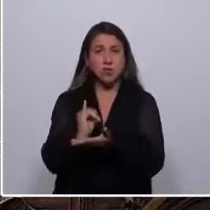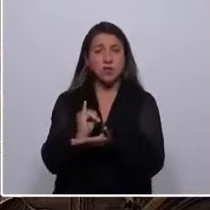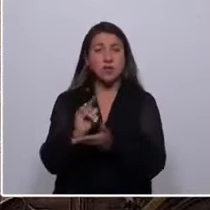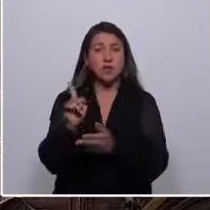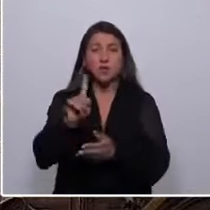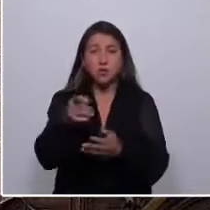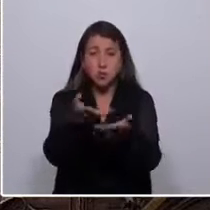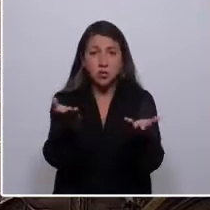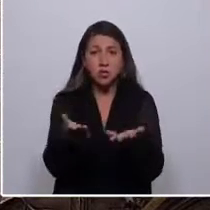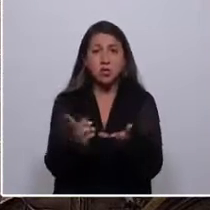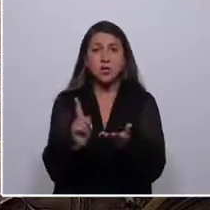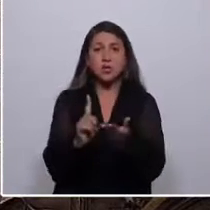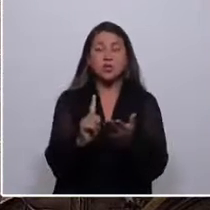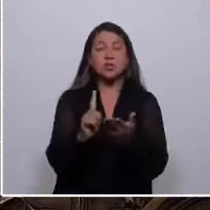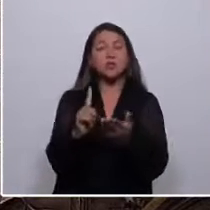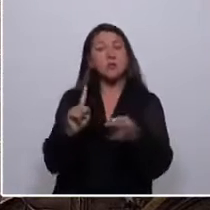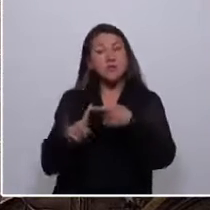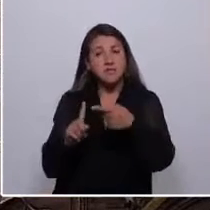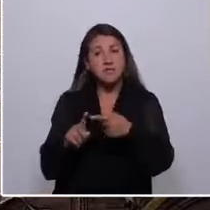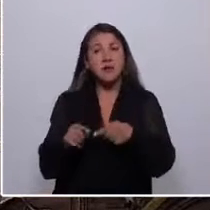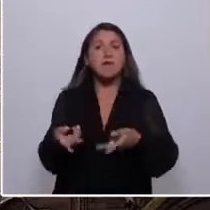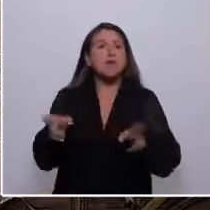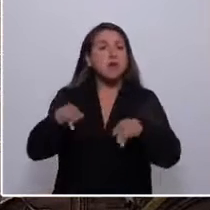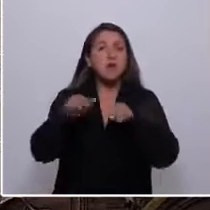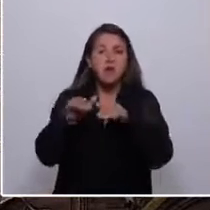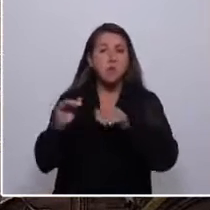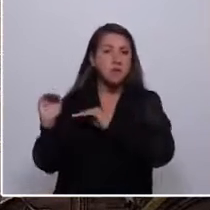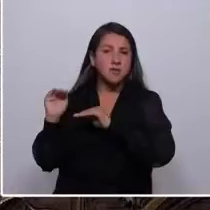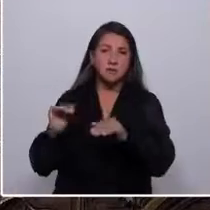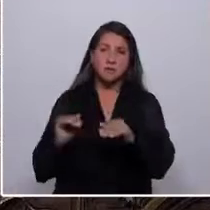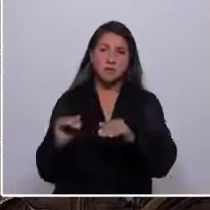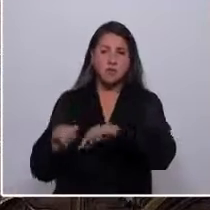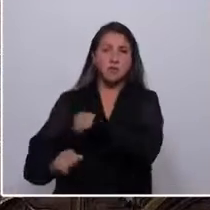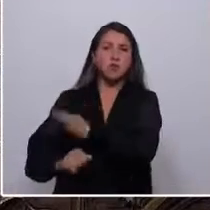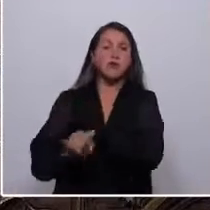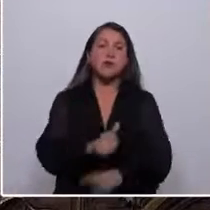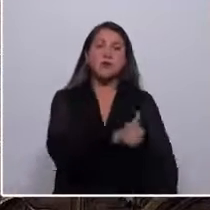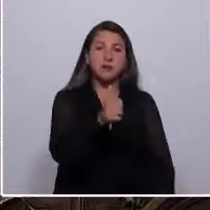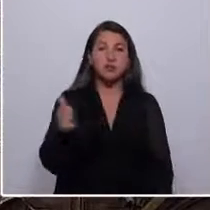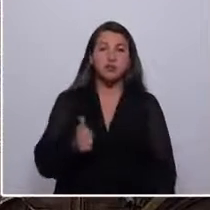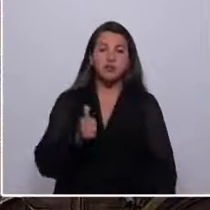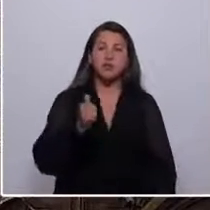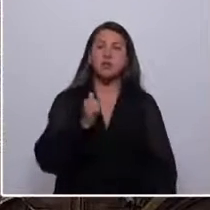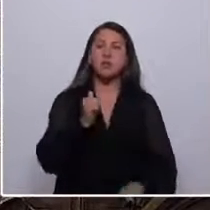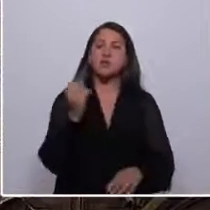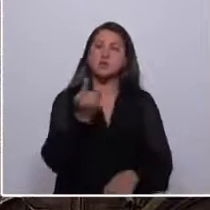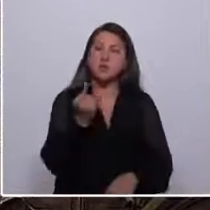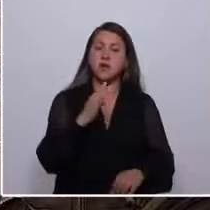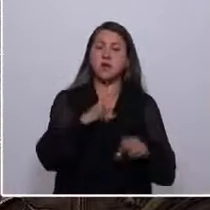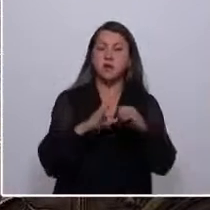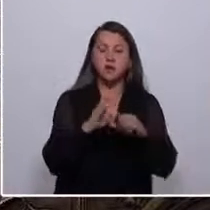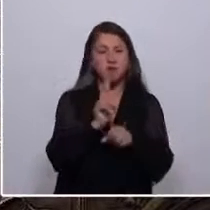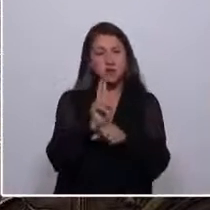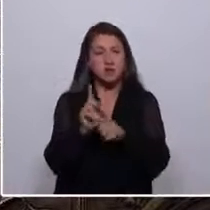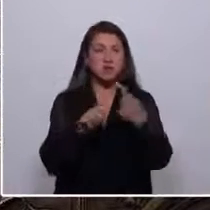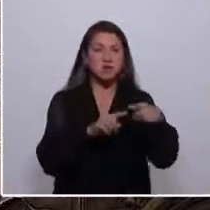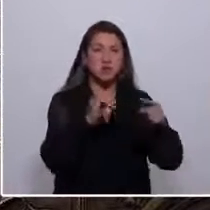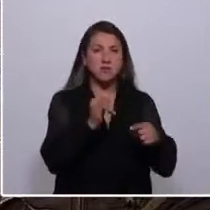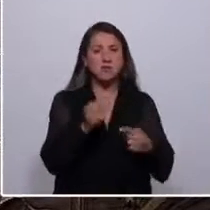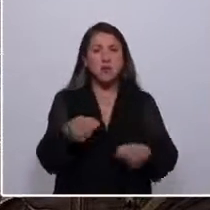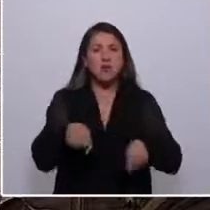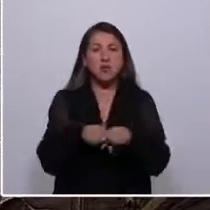desbordan la constituyente, este proceso volverá a construirse con las ideas y poder de pocos, de académicos y políticos que siempre han estado desconectados del